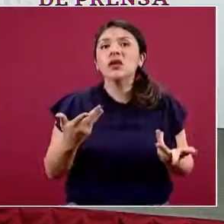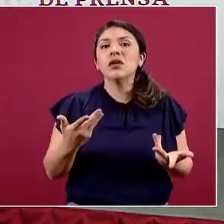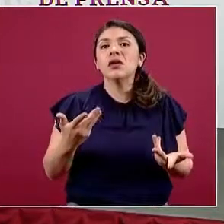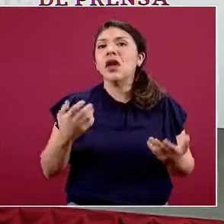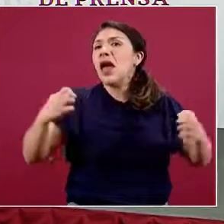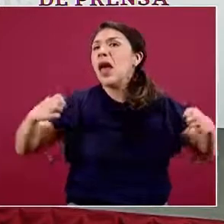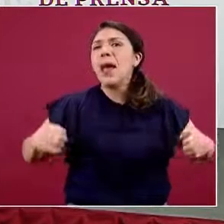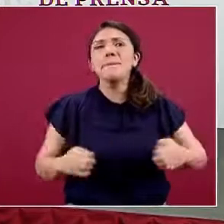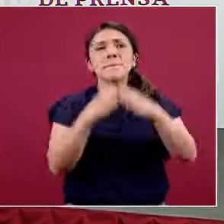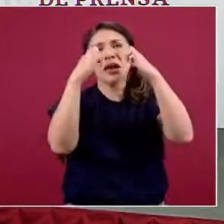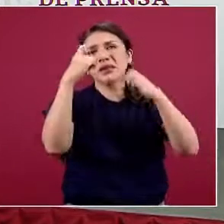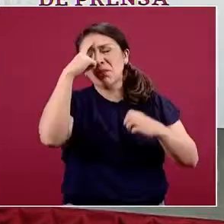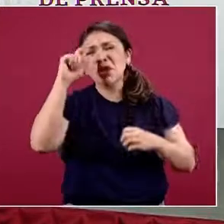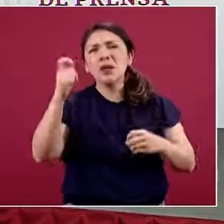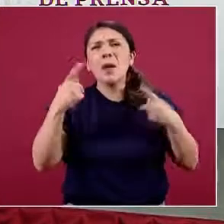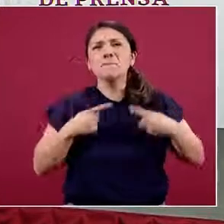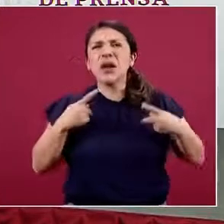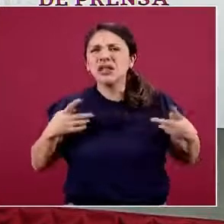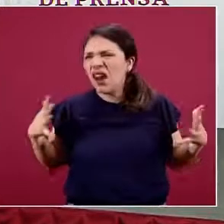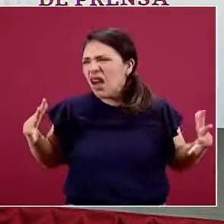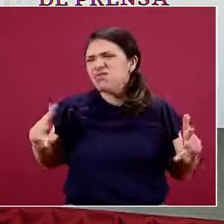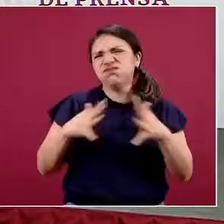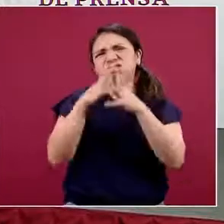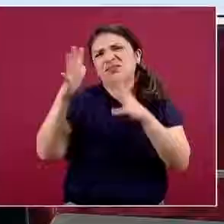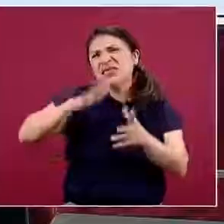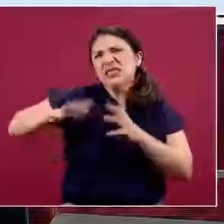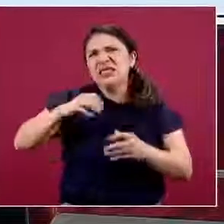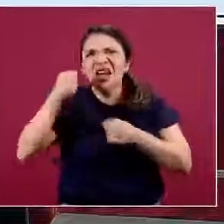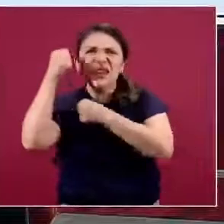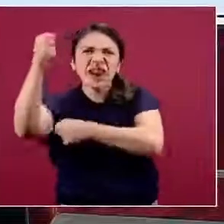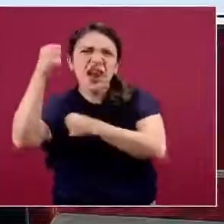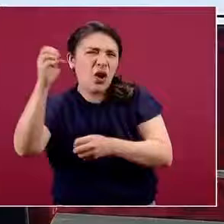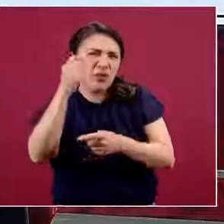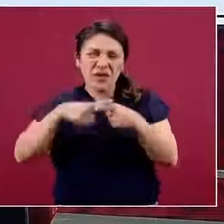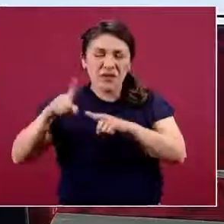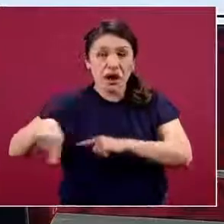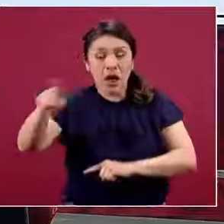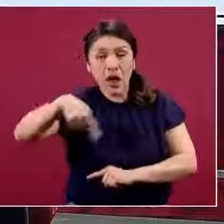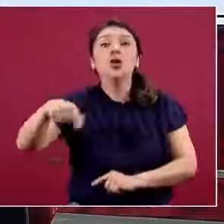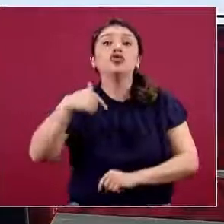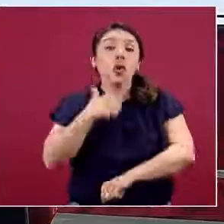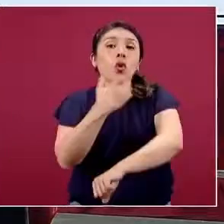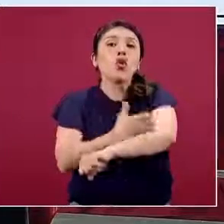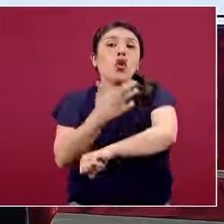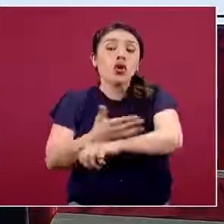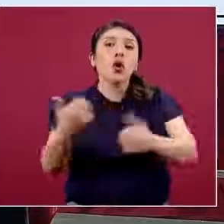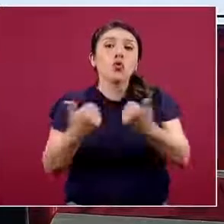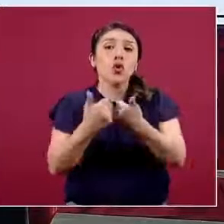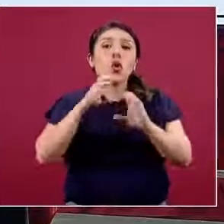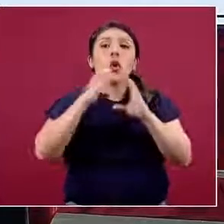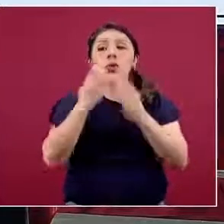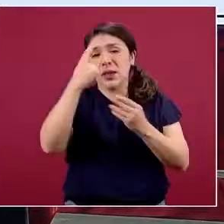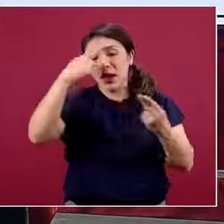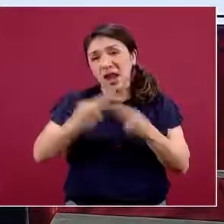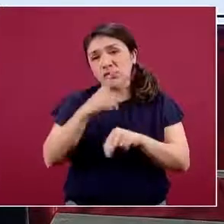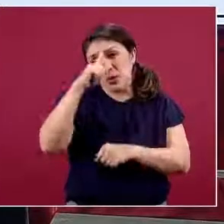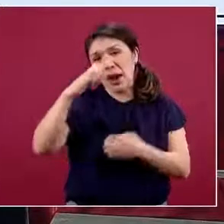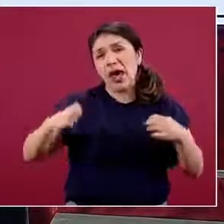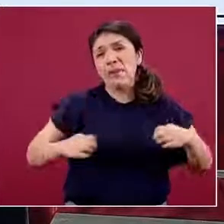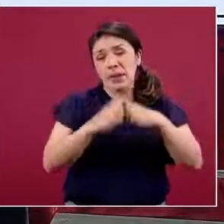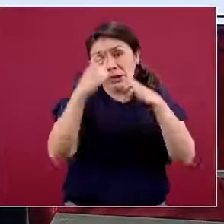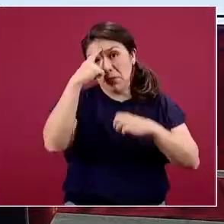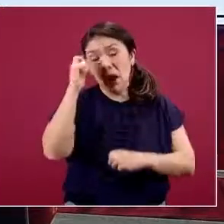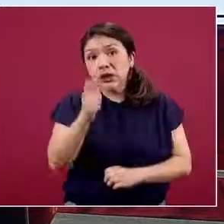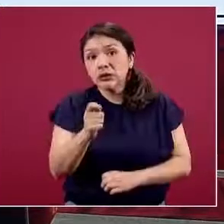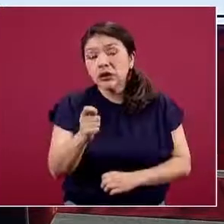una emergencia por amotinamiento de la población, etcétera, coordinamos estas acciones a través del Comité Nacional de Emergencias para que